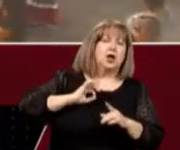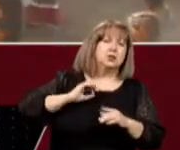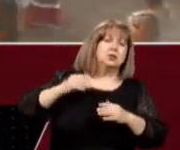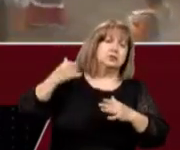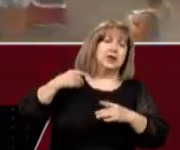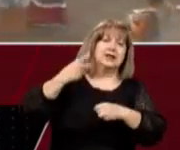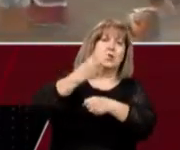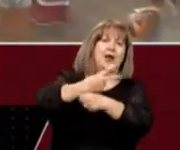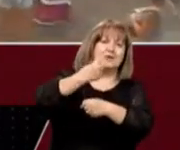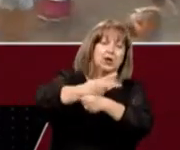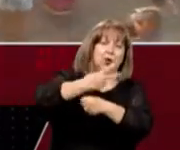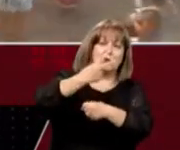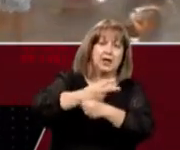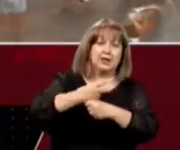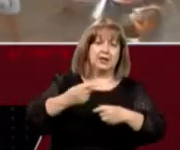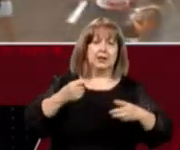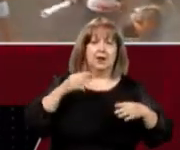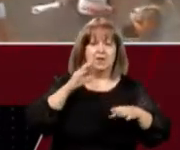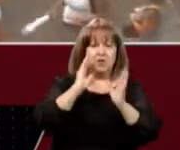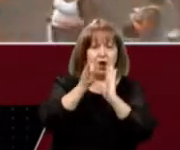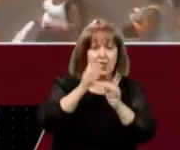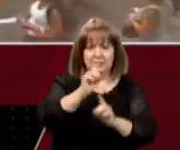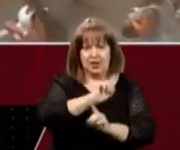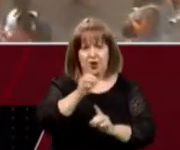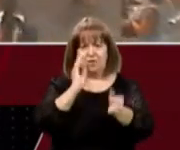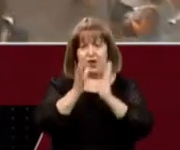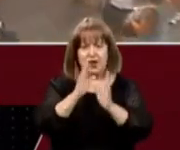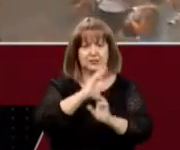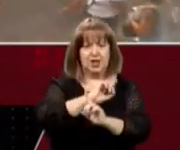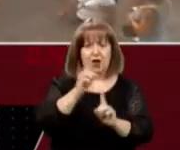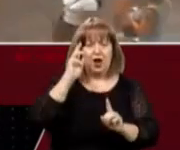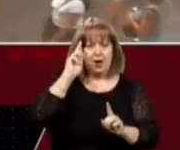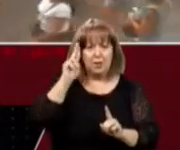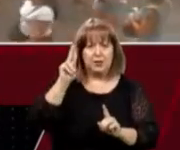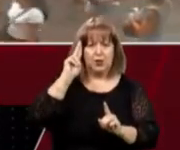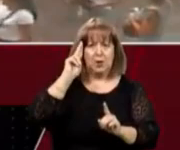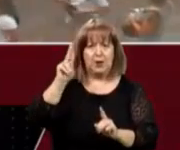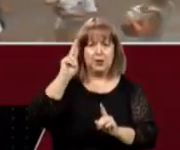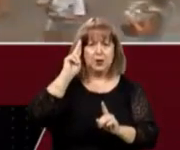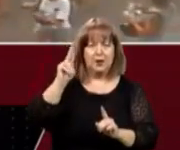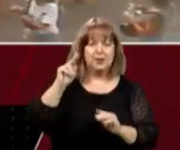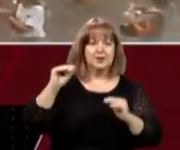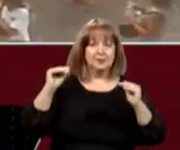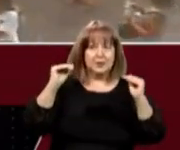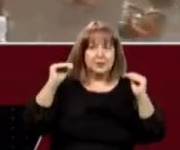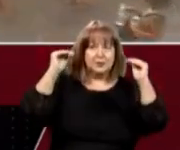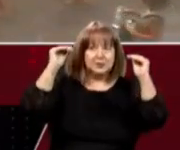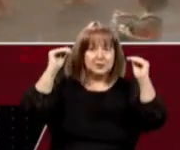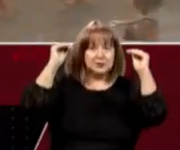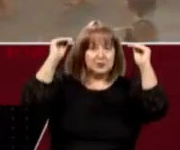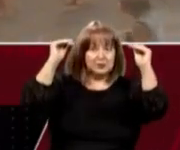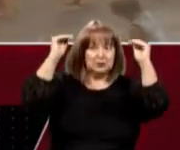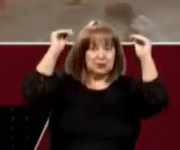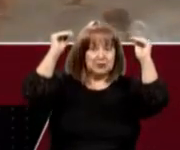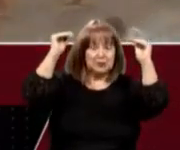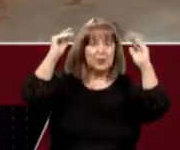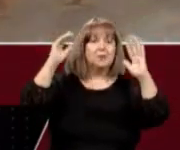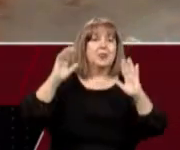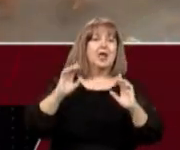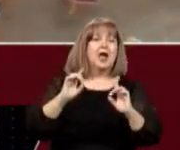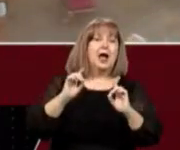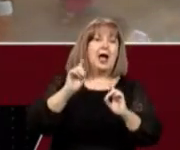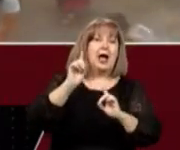que en el secundario lo pudimos ver mucho. Entonces sí se ve un cambio en las personas de nuestra edad, por ahí un poco más grandes,